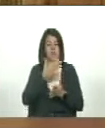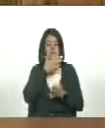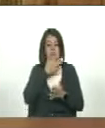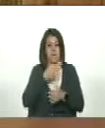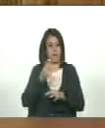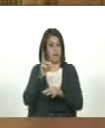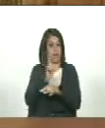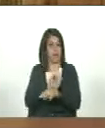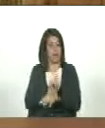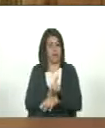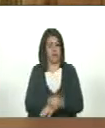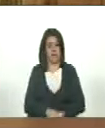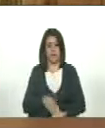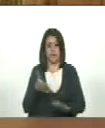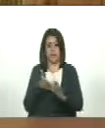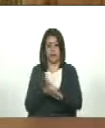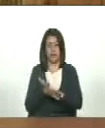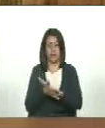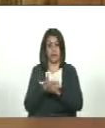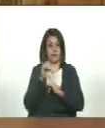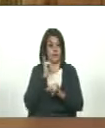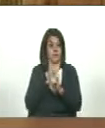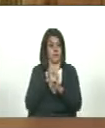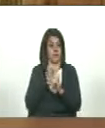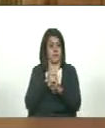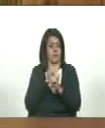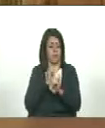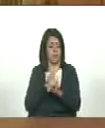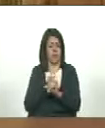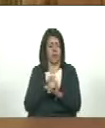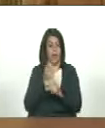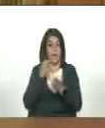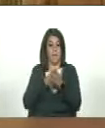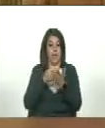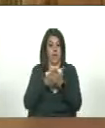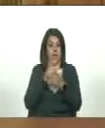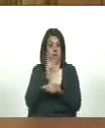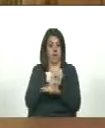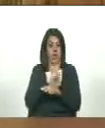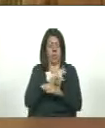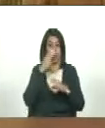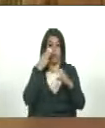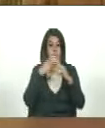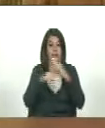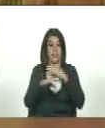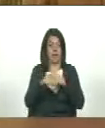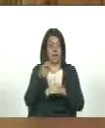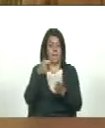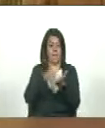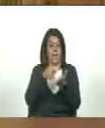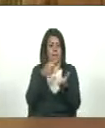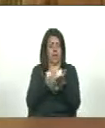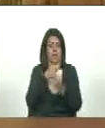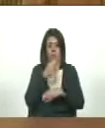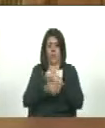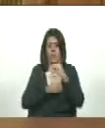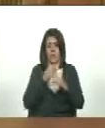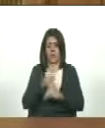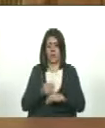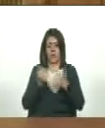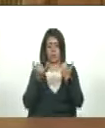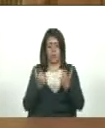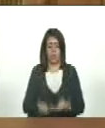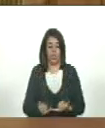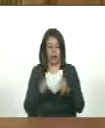sencillos, rápidos, a través de plataformas de pago móvil, de mensaje de texto, haciendo que de